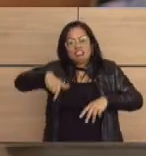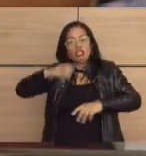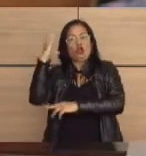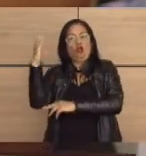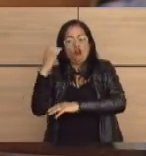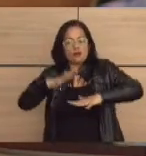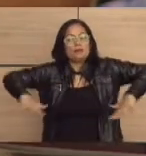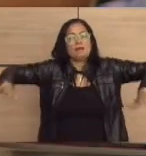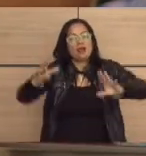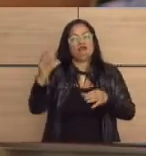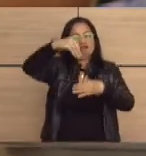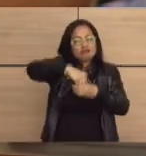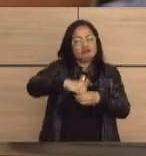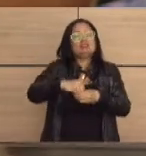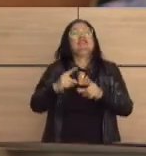que quepan en él.